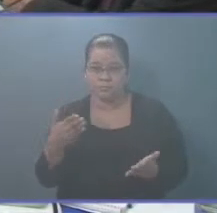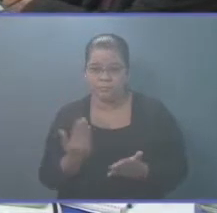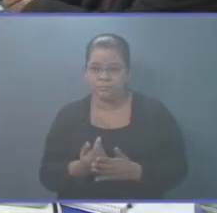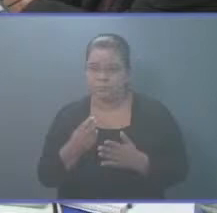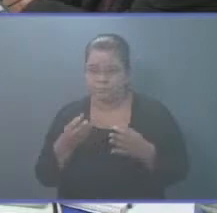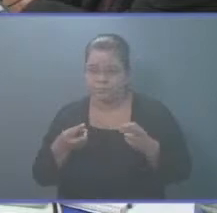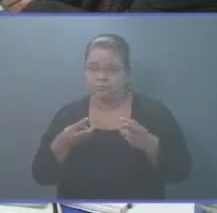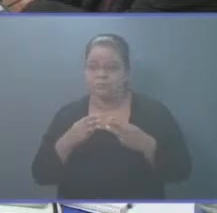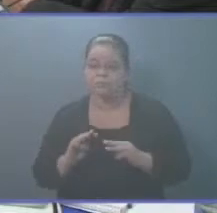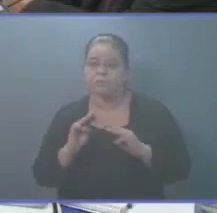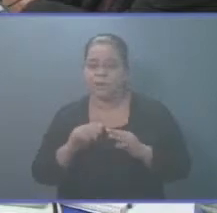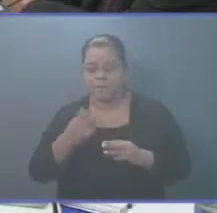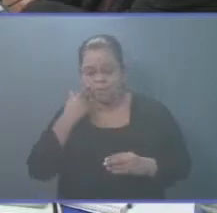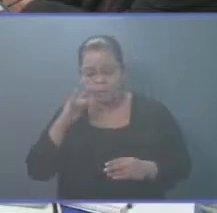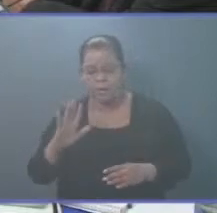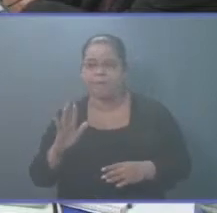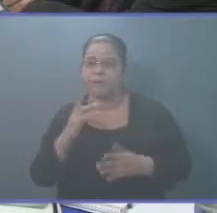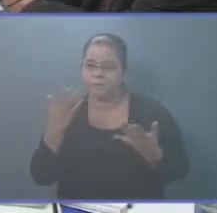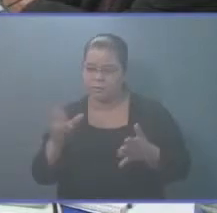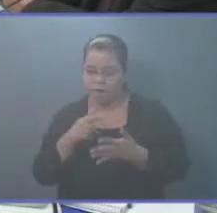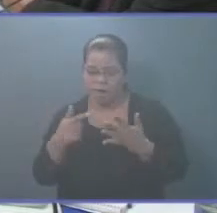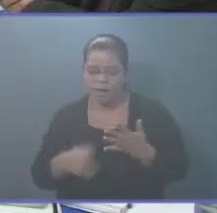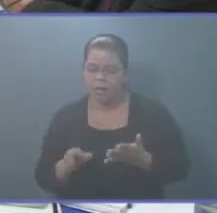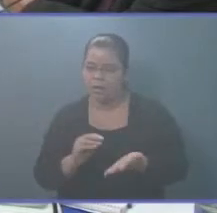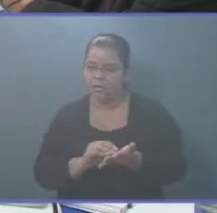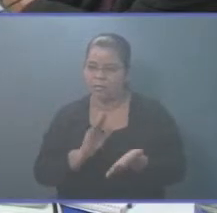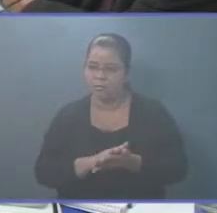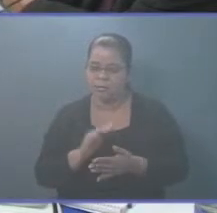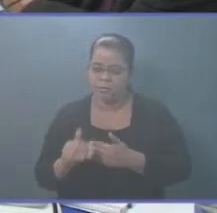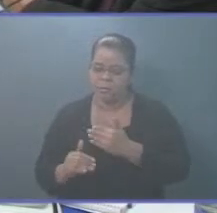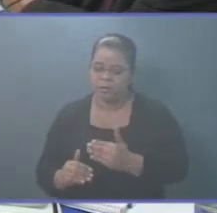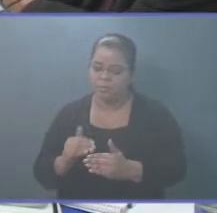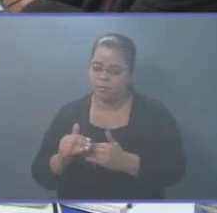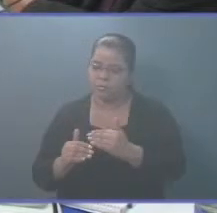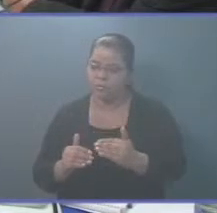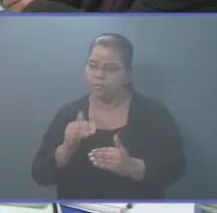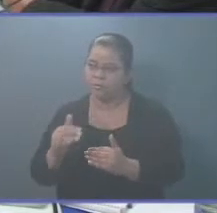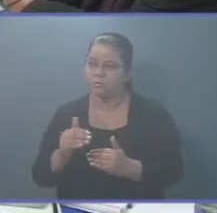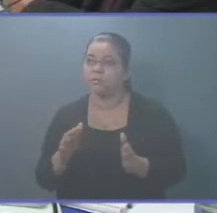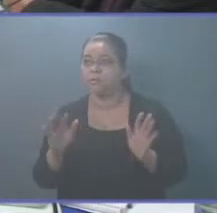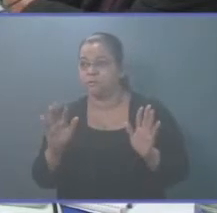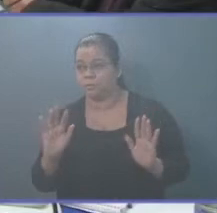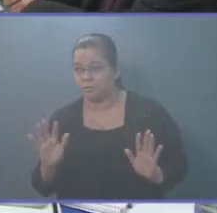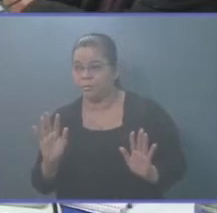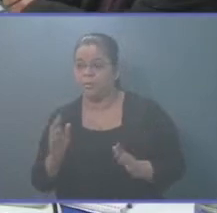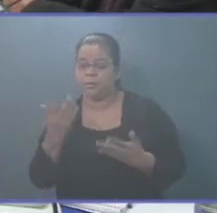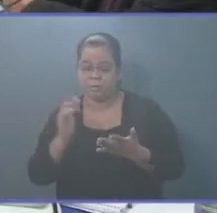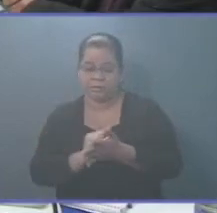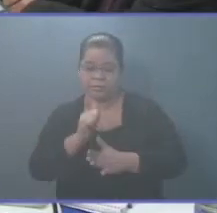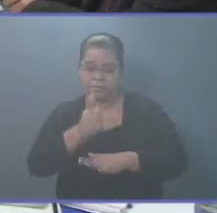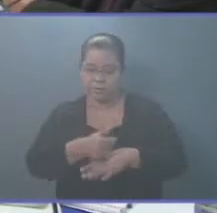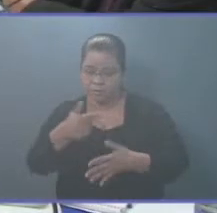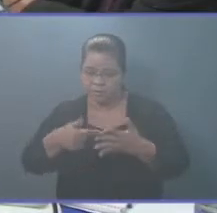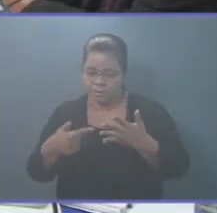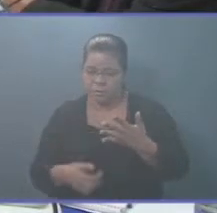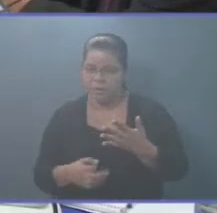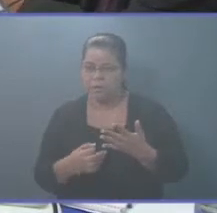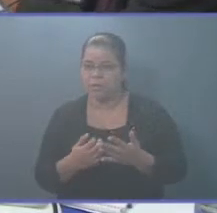medios de prueba legalmente incorporados al proceso, que pueden existir otros medios, pero los legalmente constituidos y